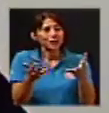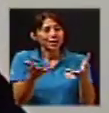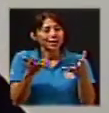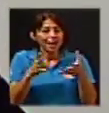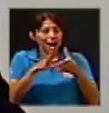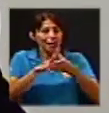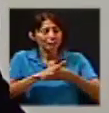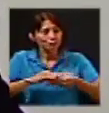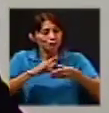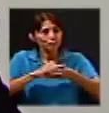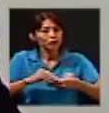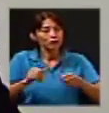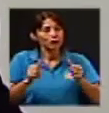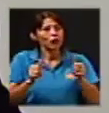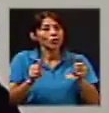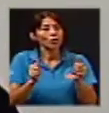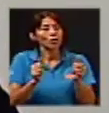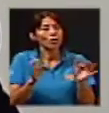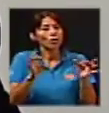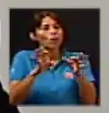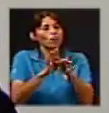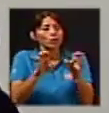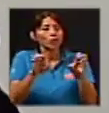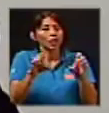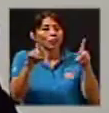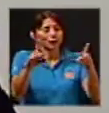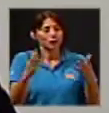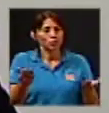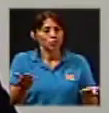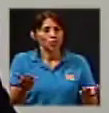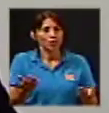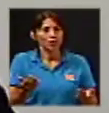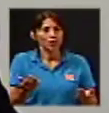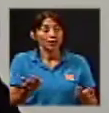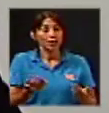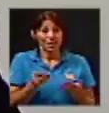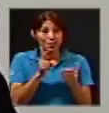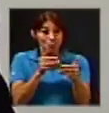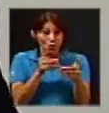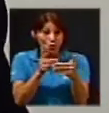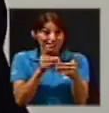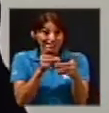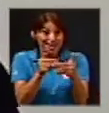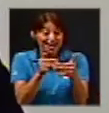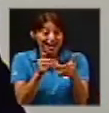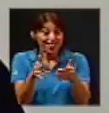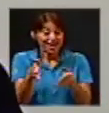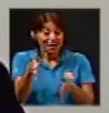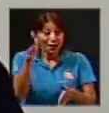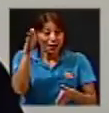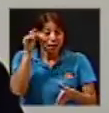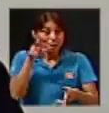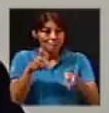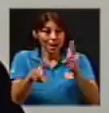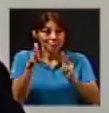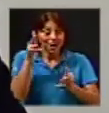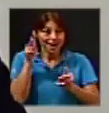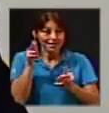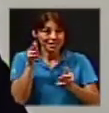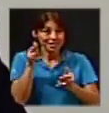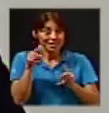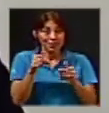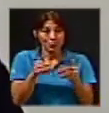de la educación es que muy cerca de Palmares, en San Ramón, a inicios del siglo